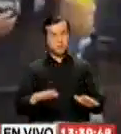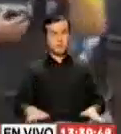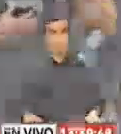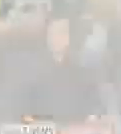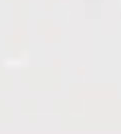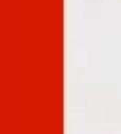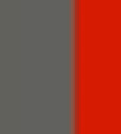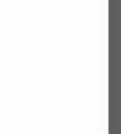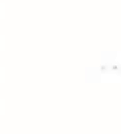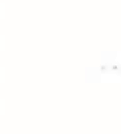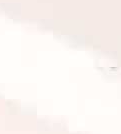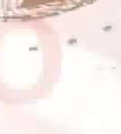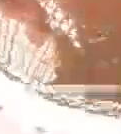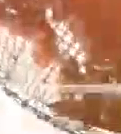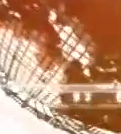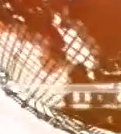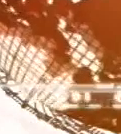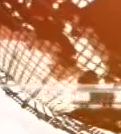Telediario.